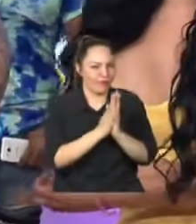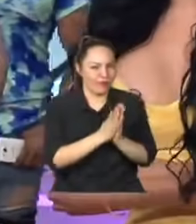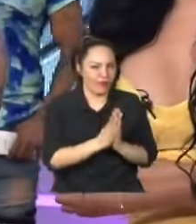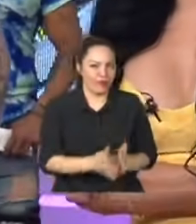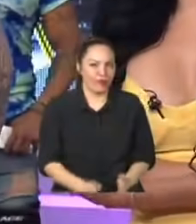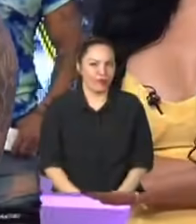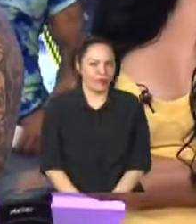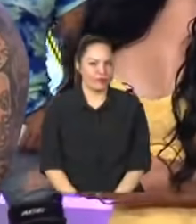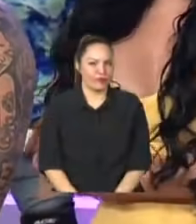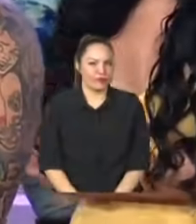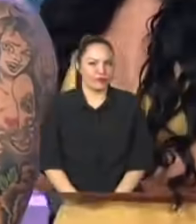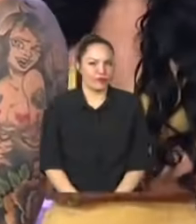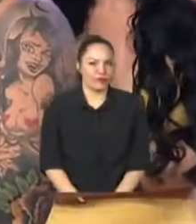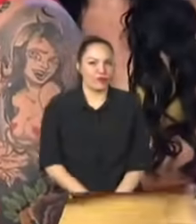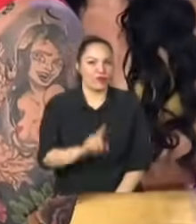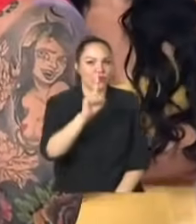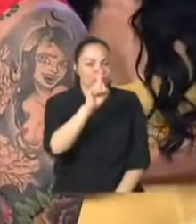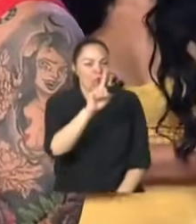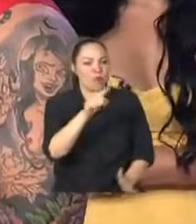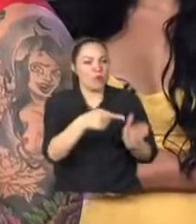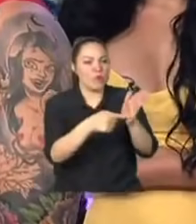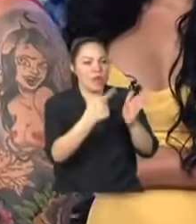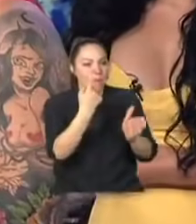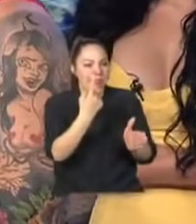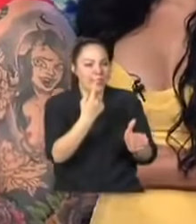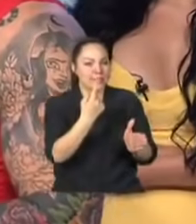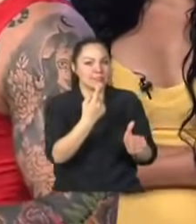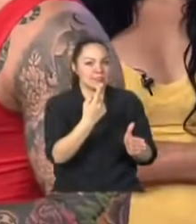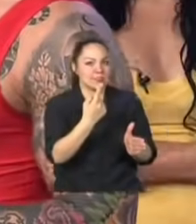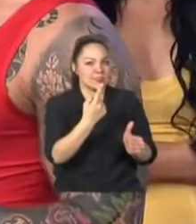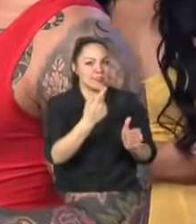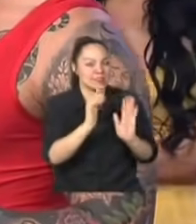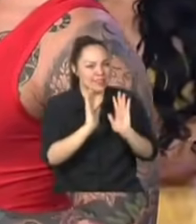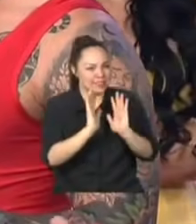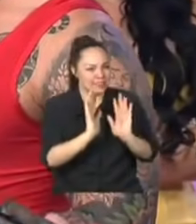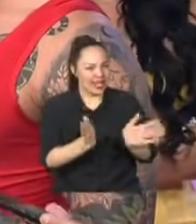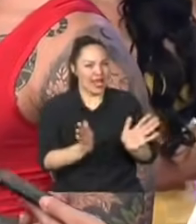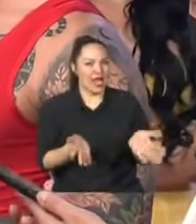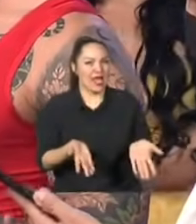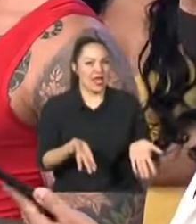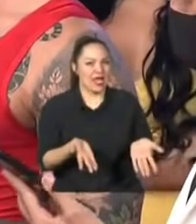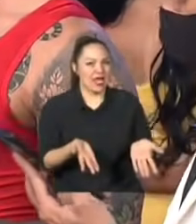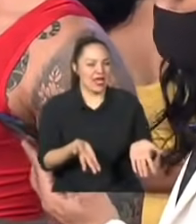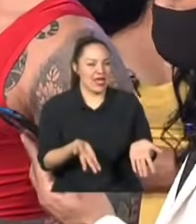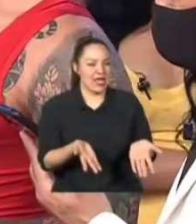consejos. Tú nomás, espérame, tú nomás, sal con ellas, paséalas.